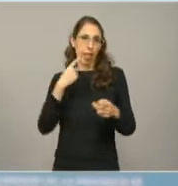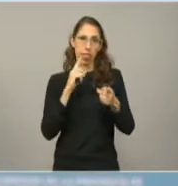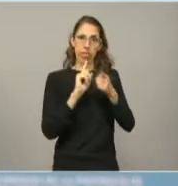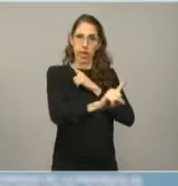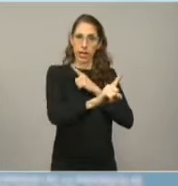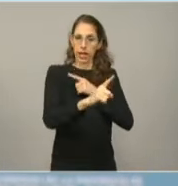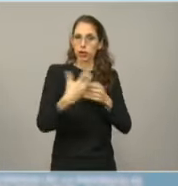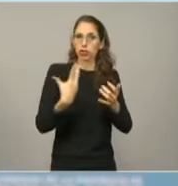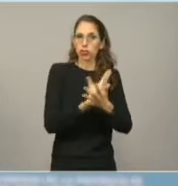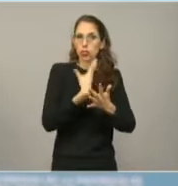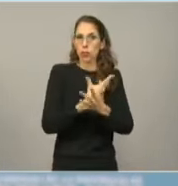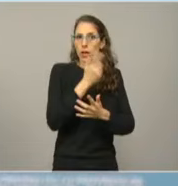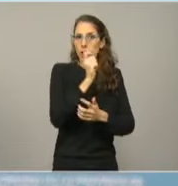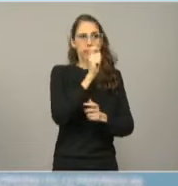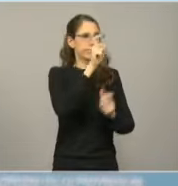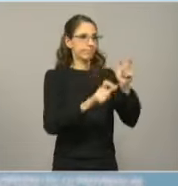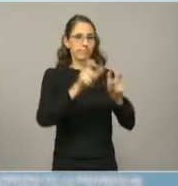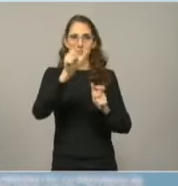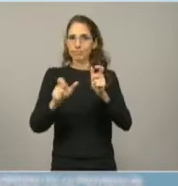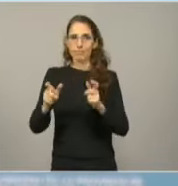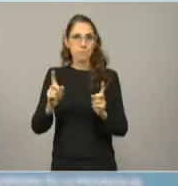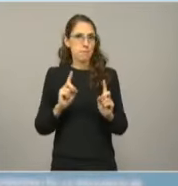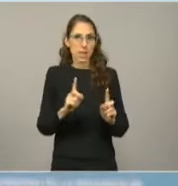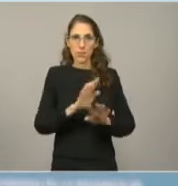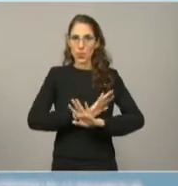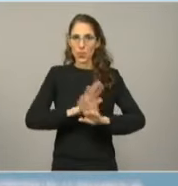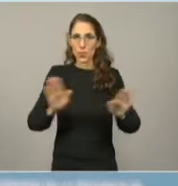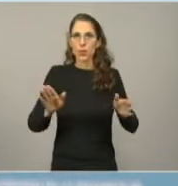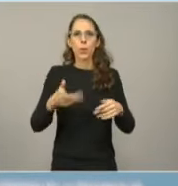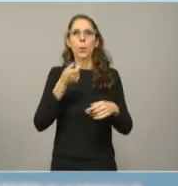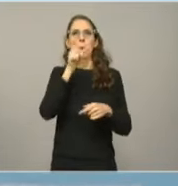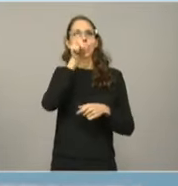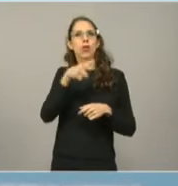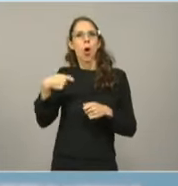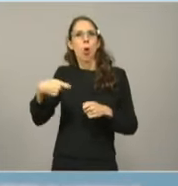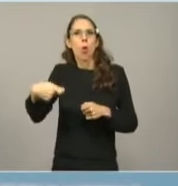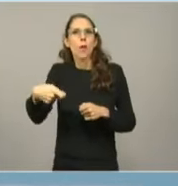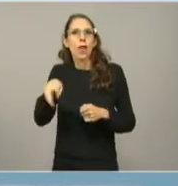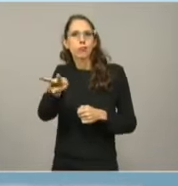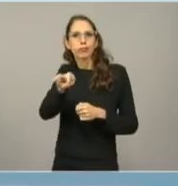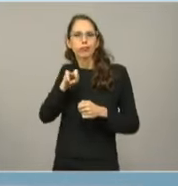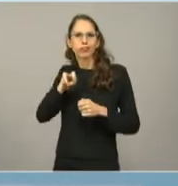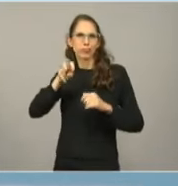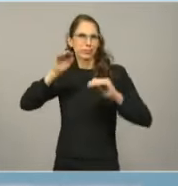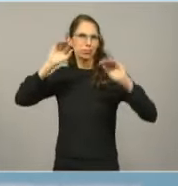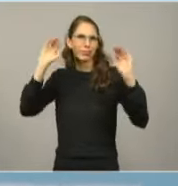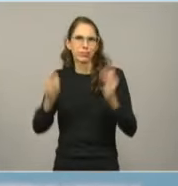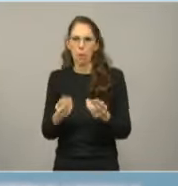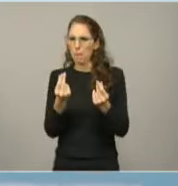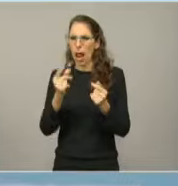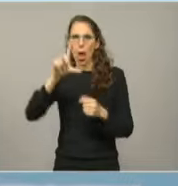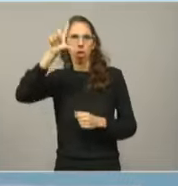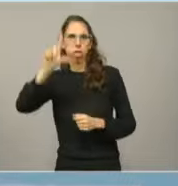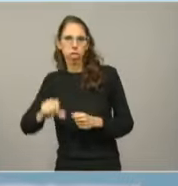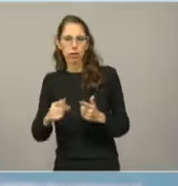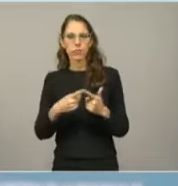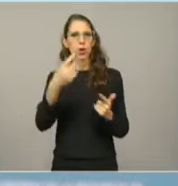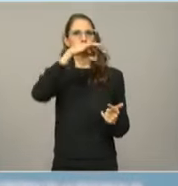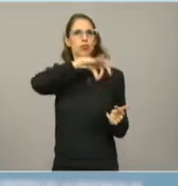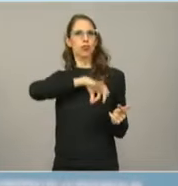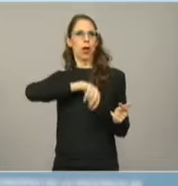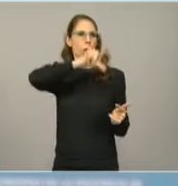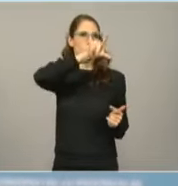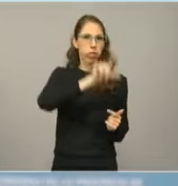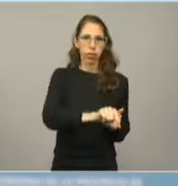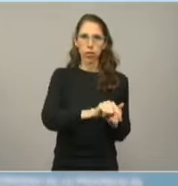eh la población esto esto impacta en las jubilaciones que han sufrido una caída muy fuerte en el salario